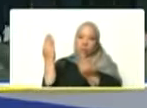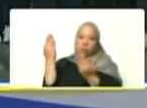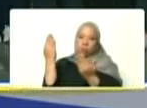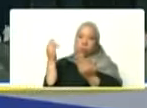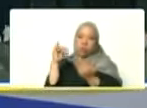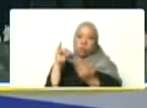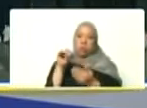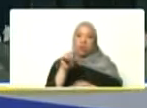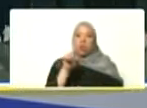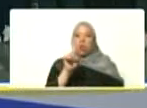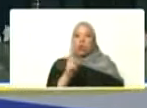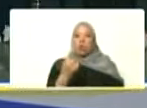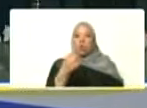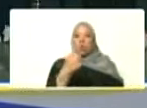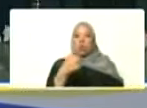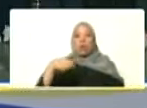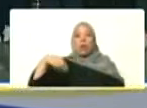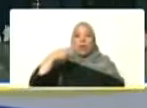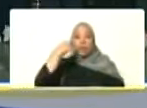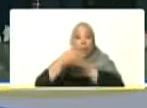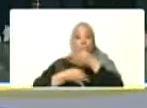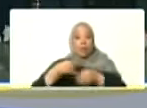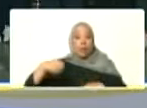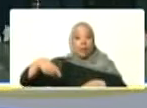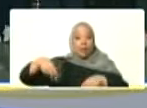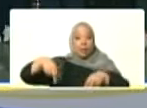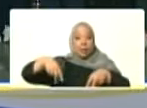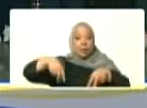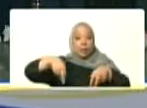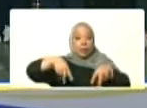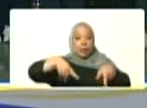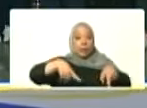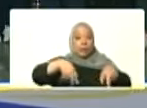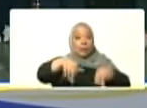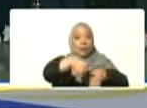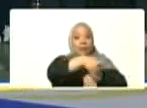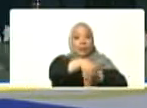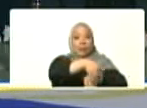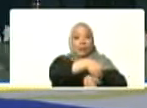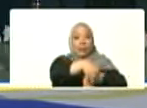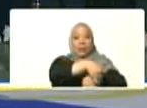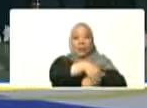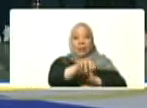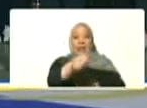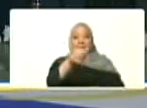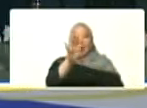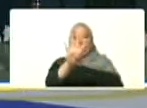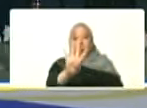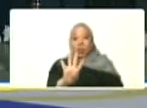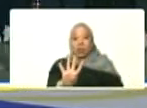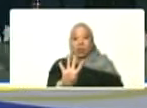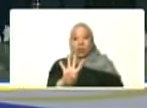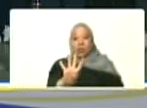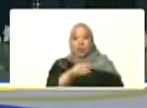Caminas una cuadra así entre la calle 14 y una media calle vuelta que hay ahí,